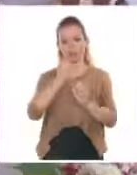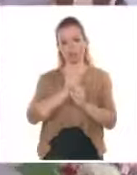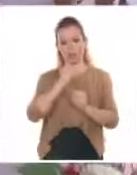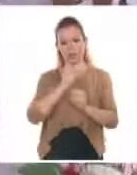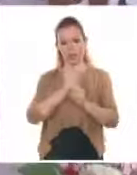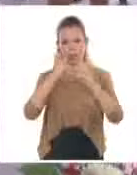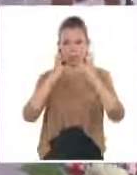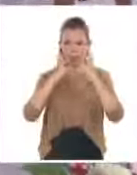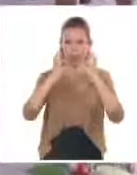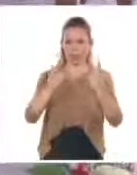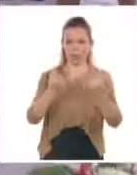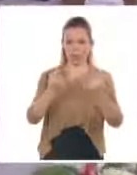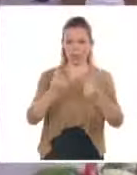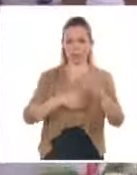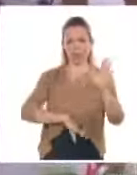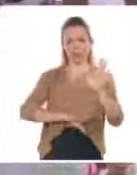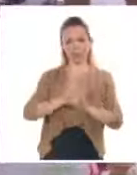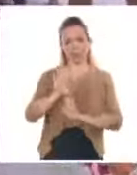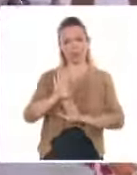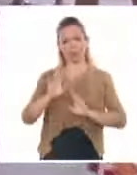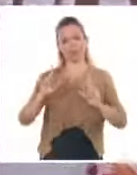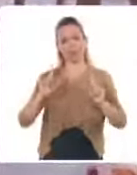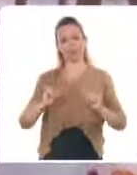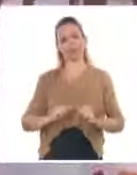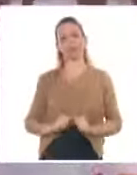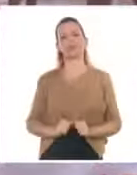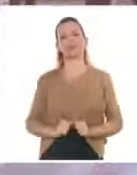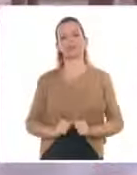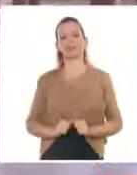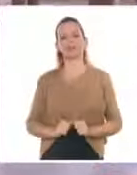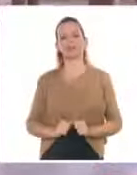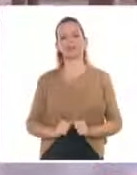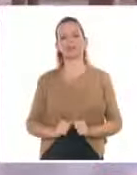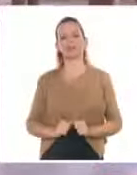y la economía nacional. Mayelín del Sol, Canal Cubano de Noticias.